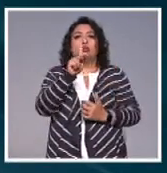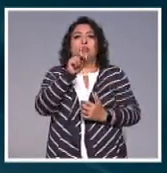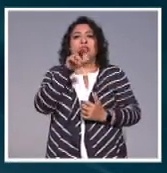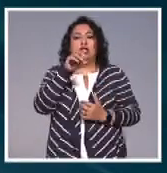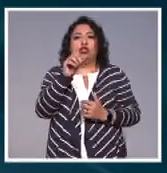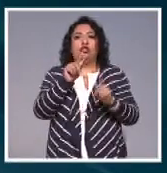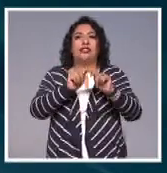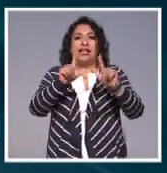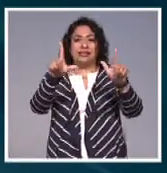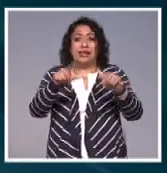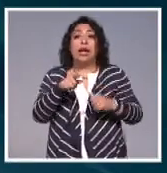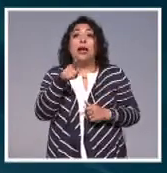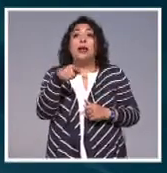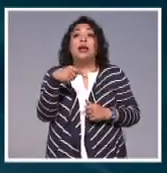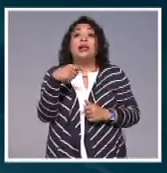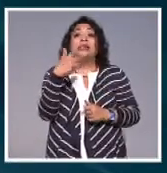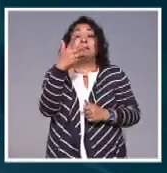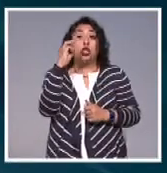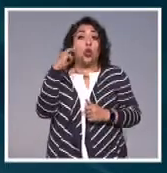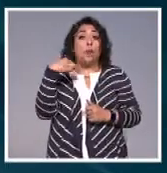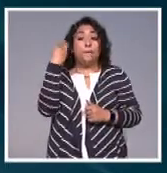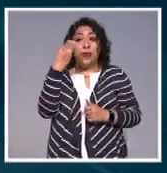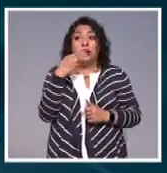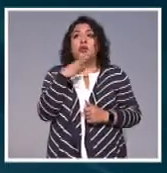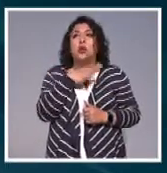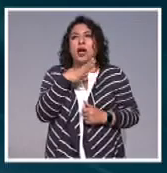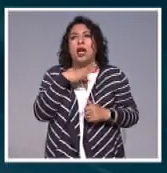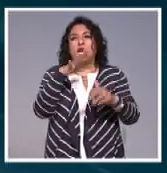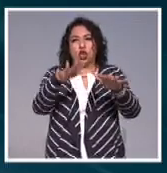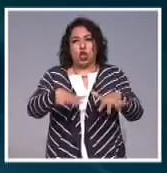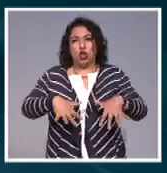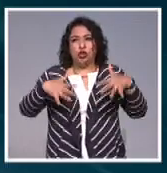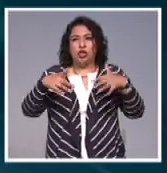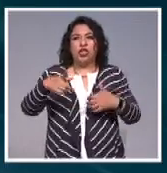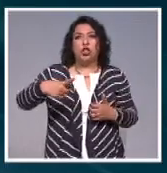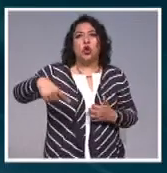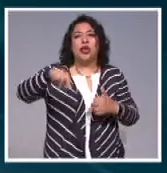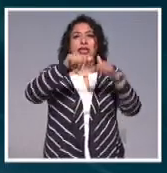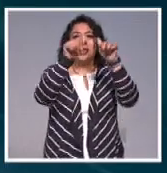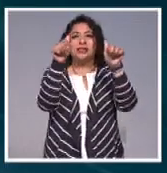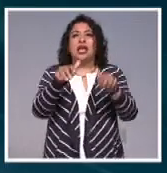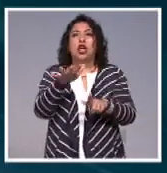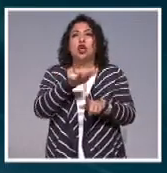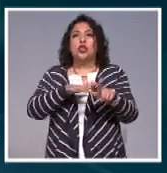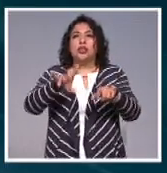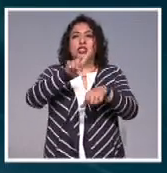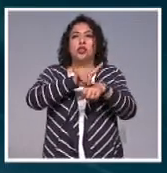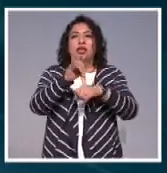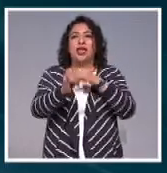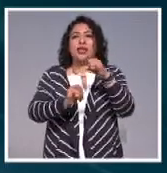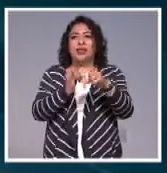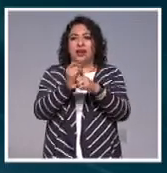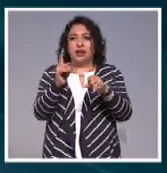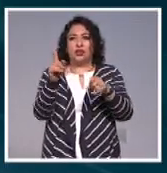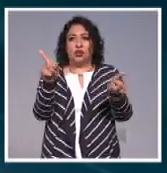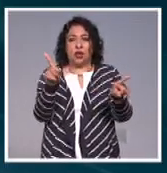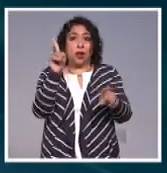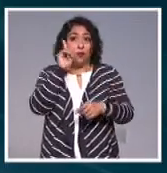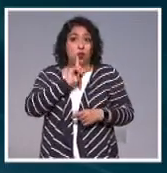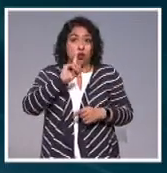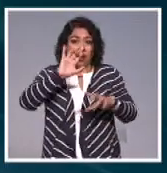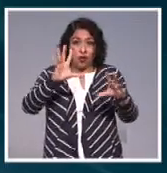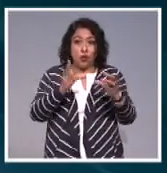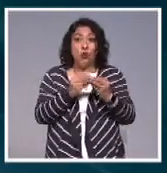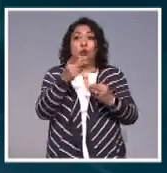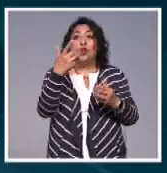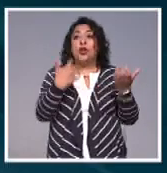Tlaxcala. El próximo 5 de marzo se realizará el concierto Ellas en el Arte en el contexto del Día Internacional de la Mujer. Acompañada